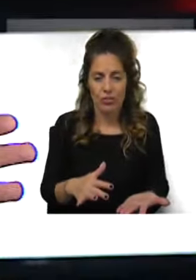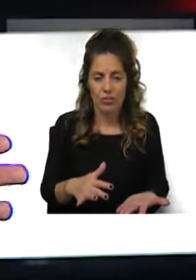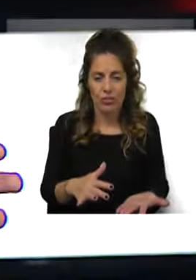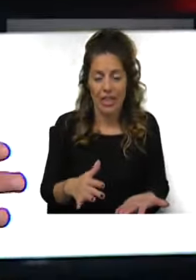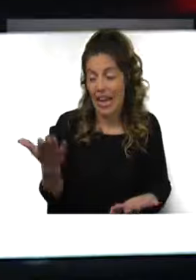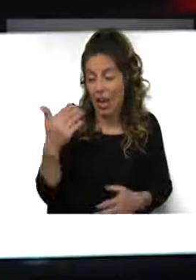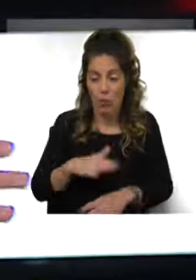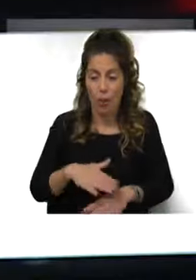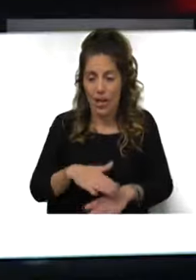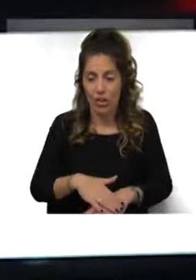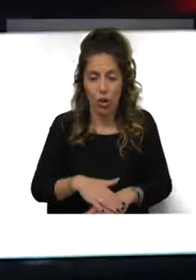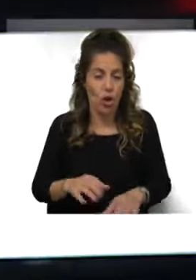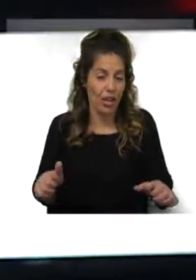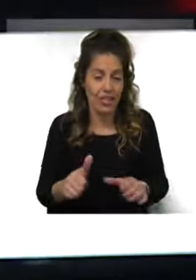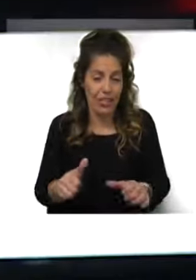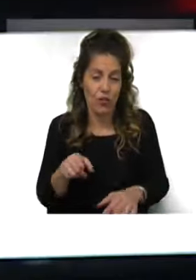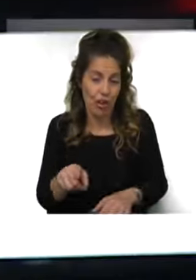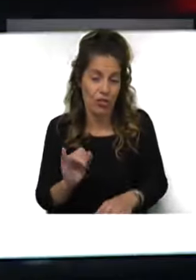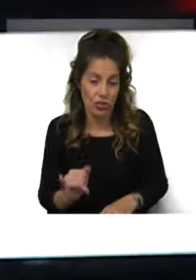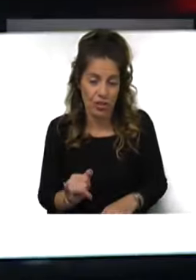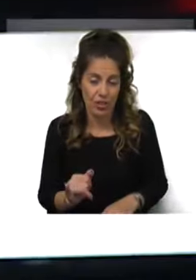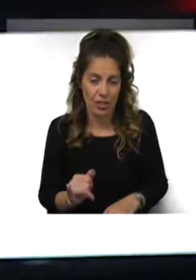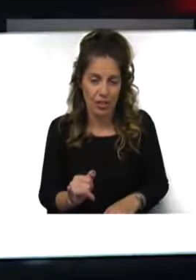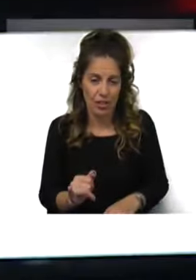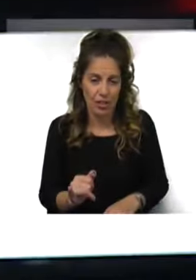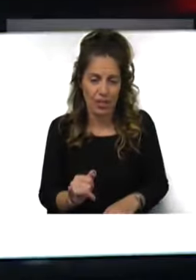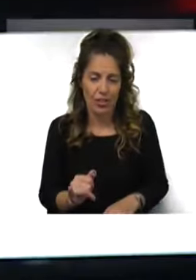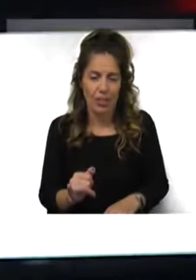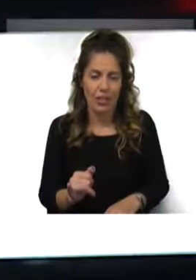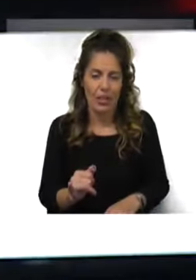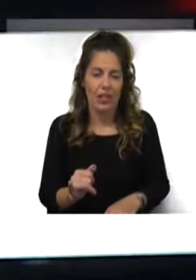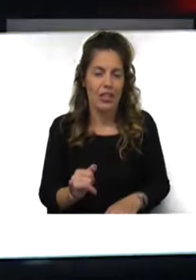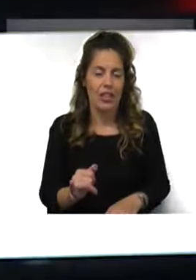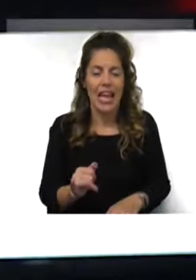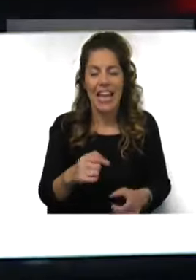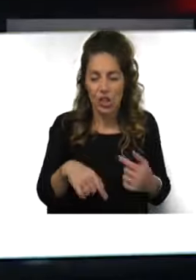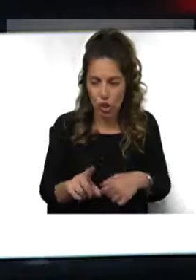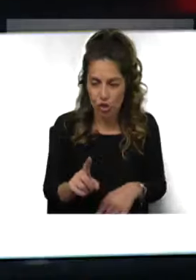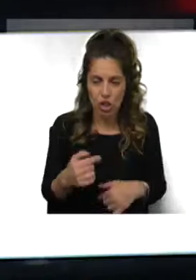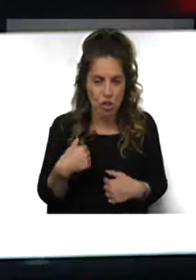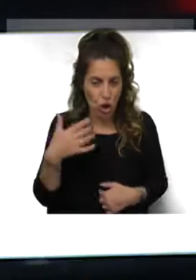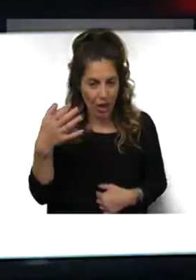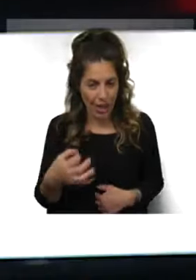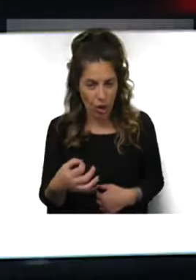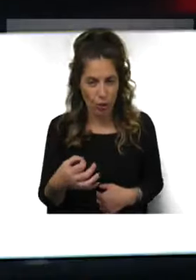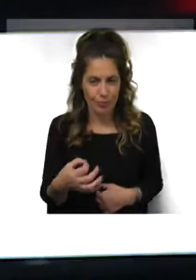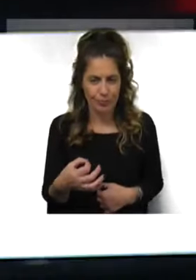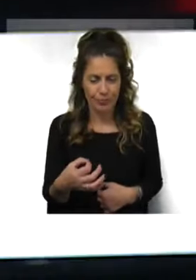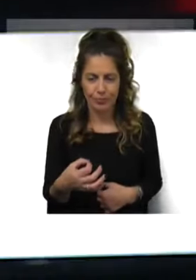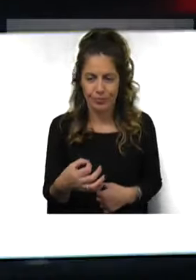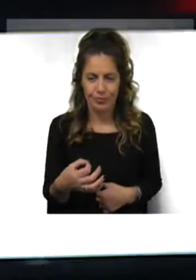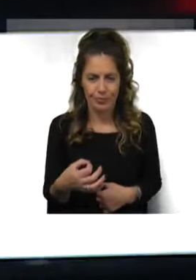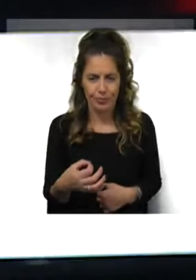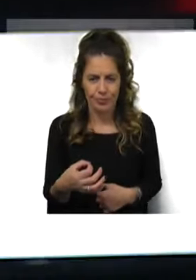cuadró En aquel momento lo que sucedió fue eso no Entonces está toda digamos la yo creo La La